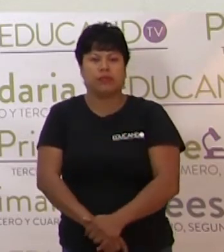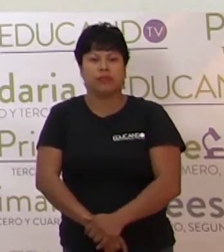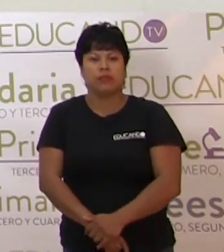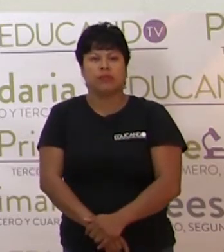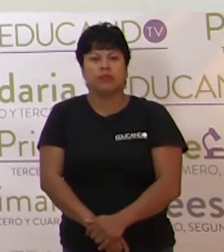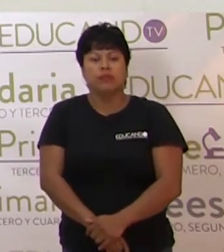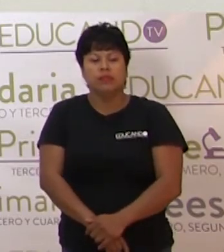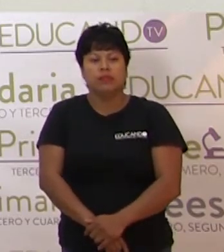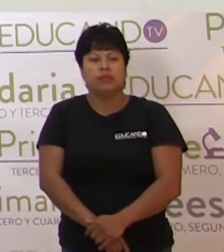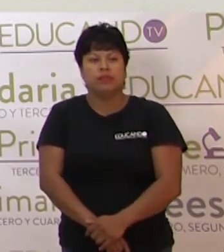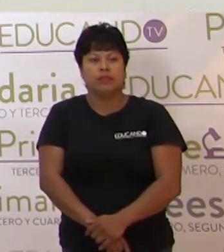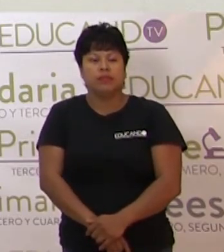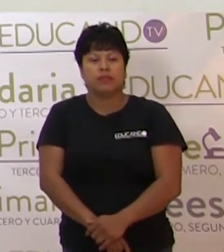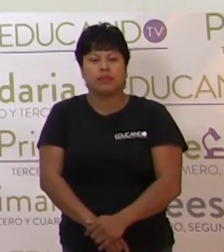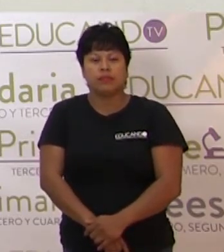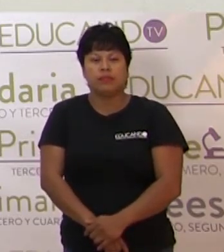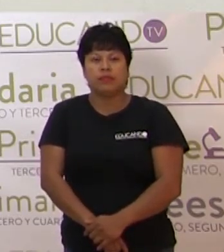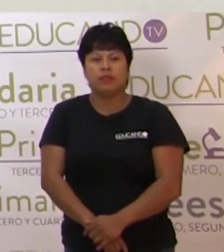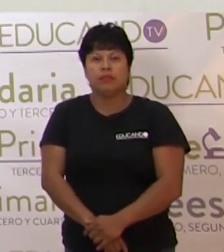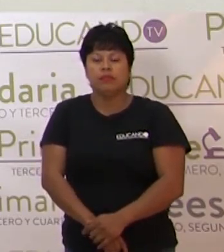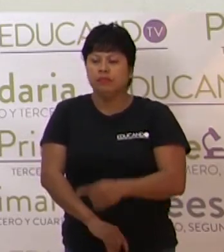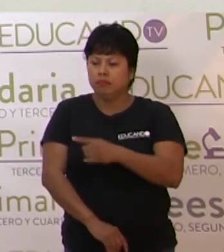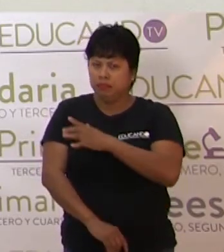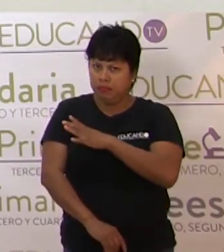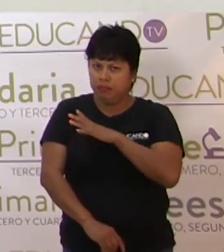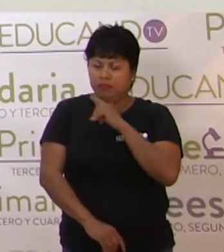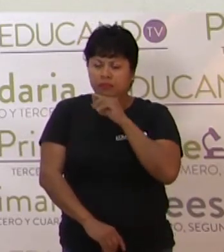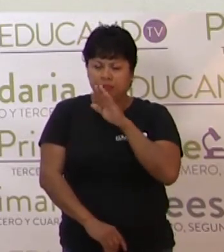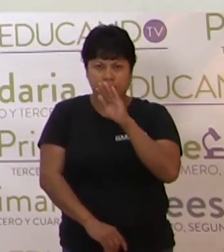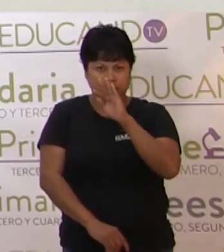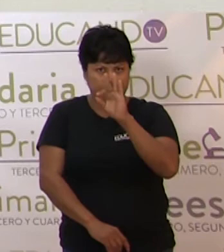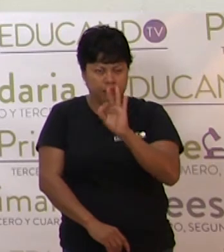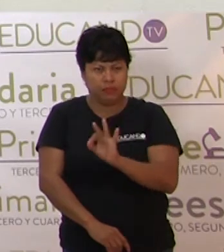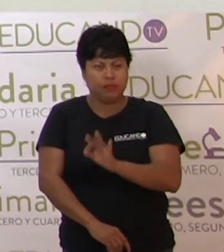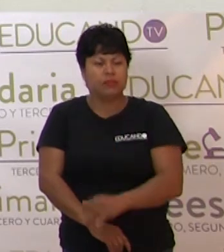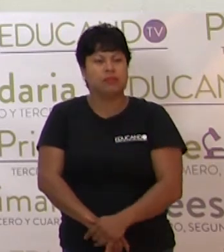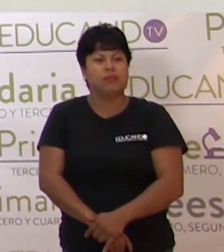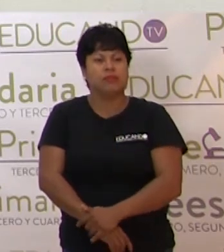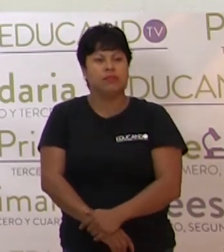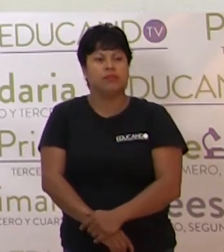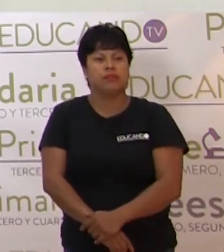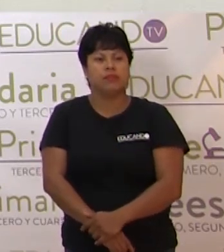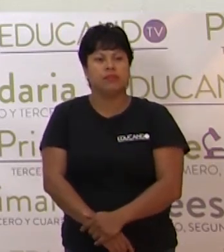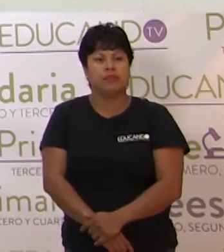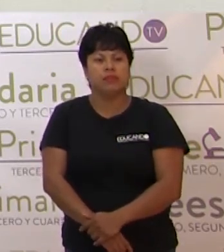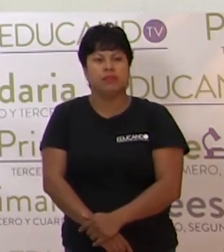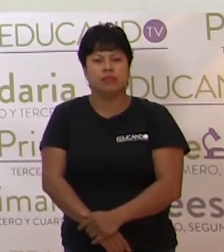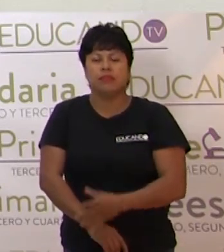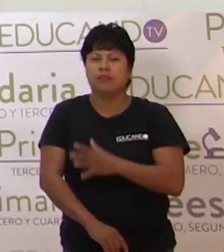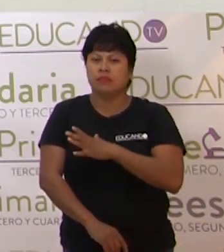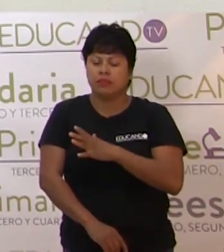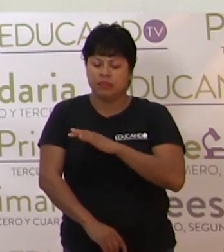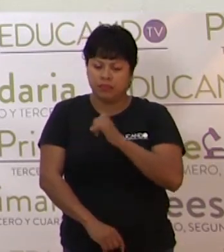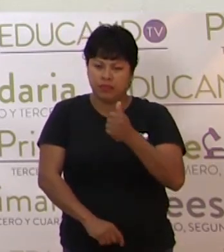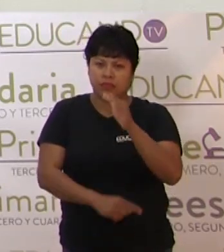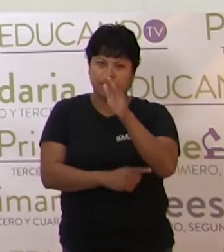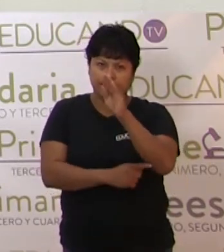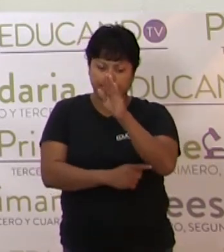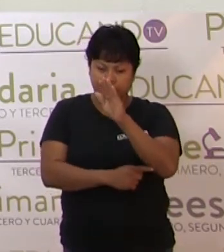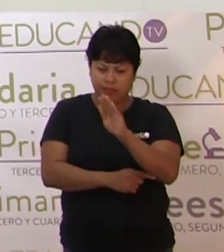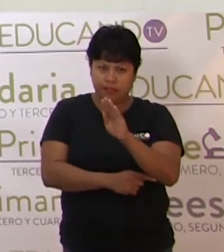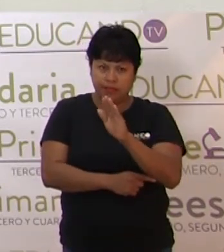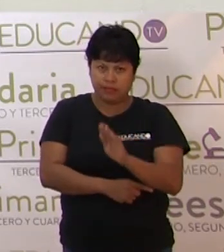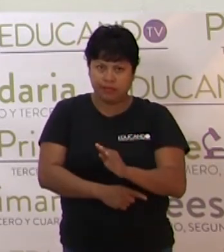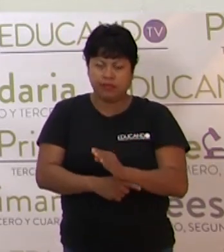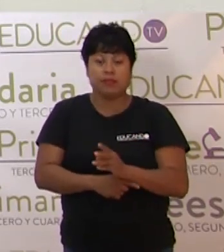grados sí aquí también hay un ángulo de 90 grados aquí hay otro de 90 grados